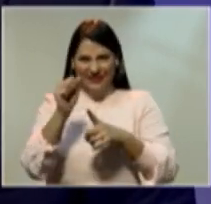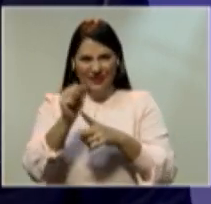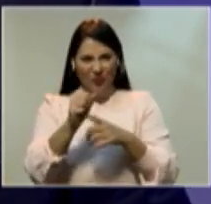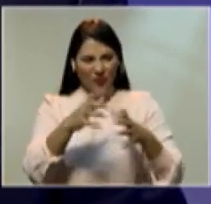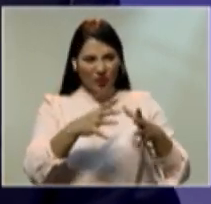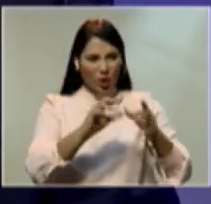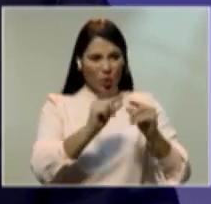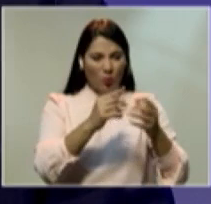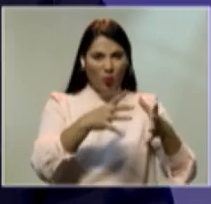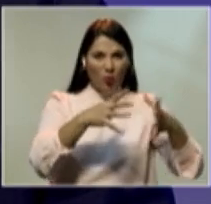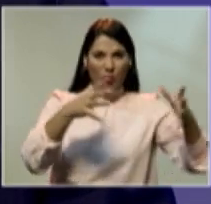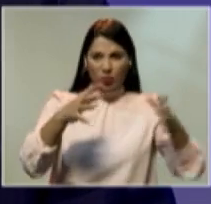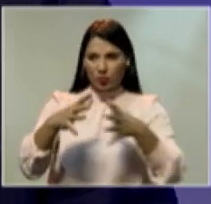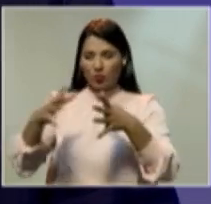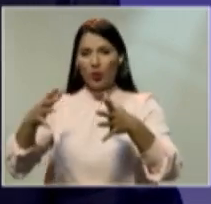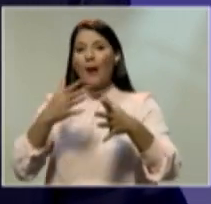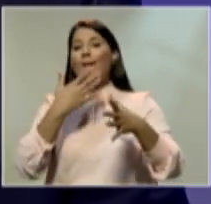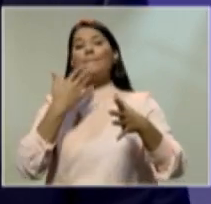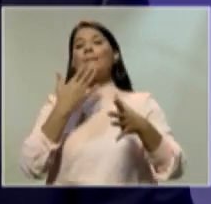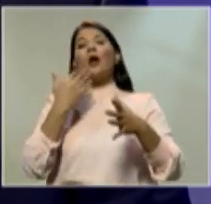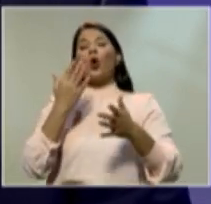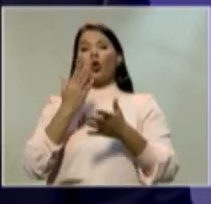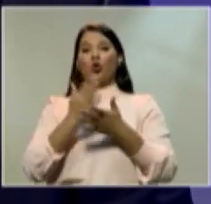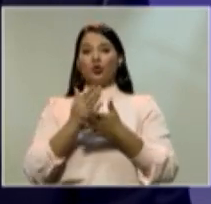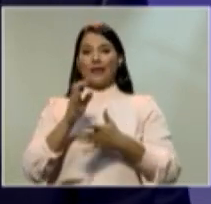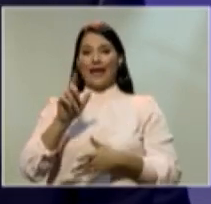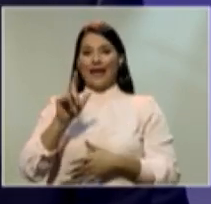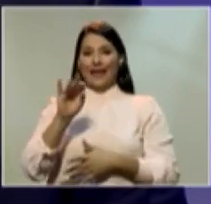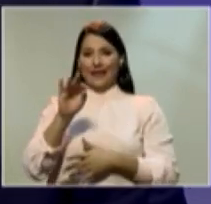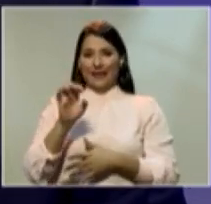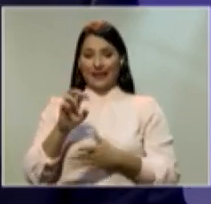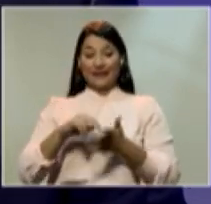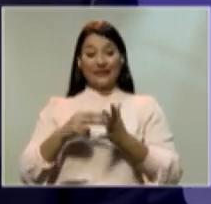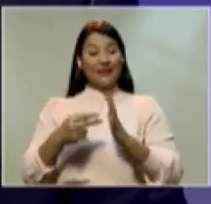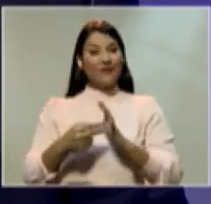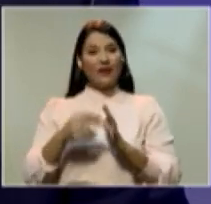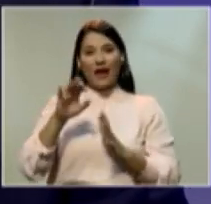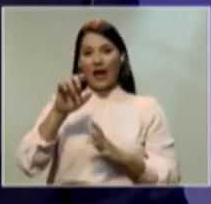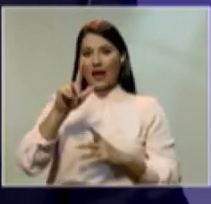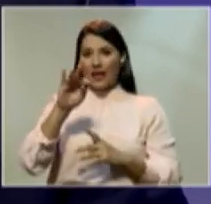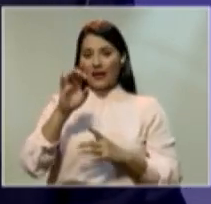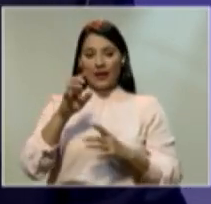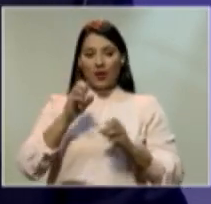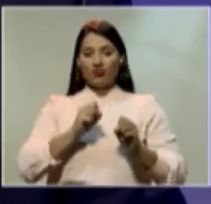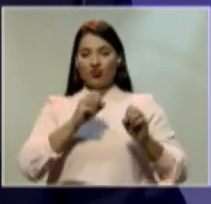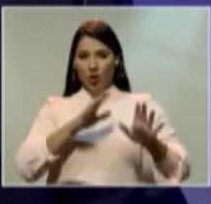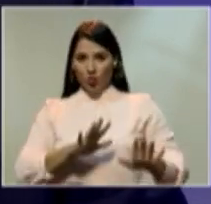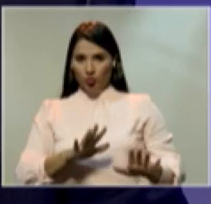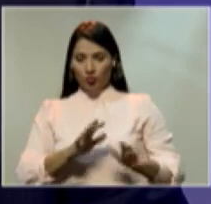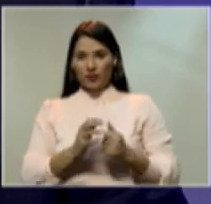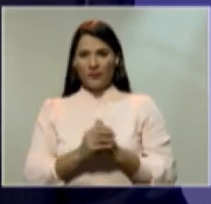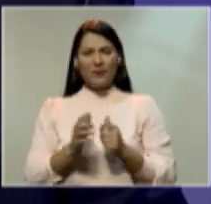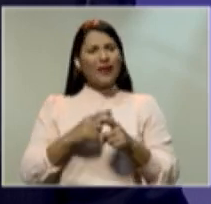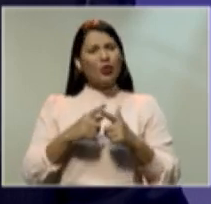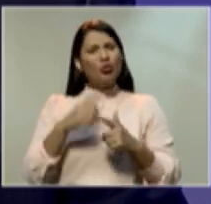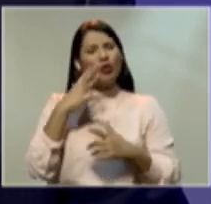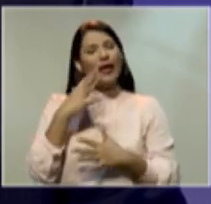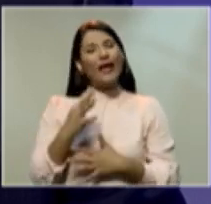declinación de funciones de las élites. Es decir, las élites renuncian a ser élites. yo creo que no está tan